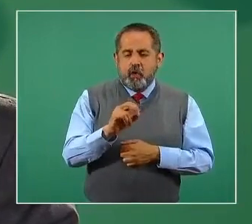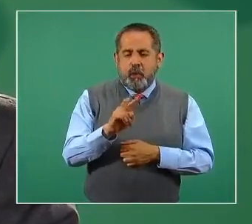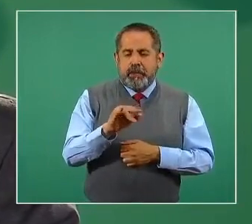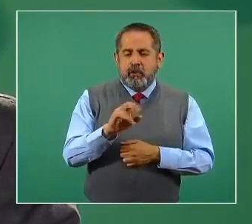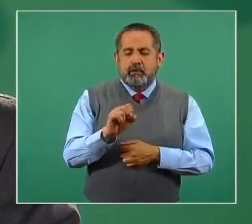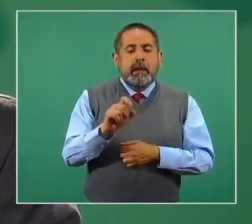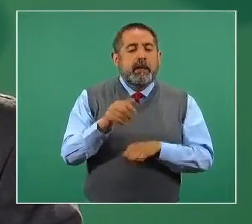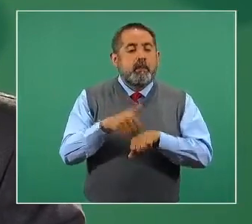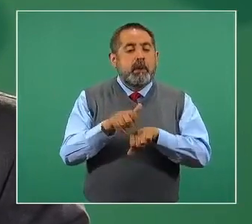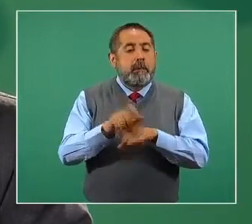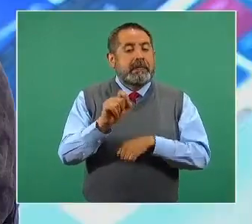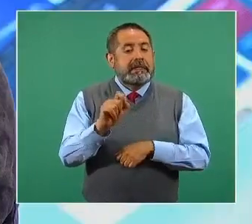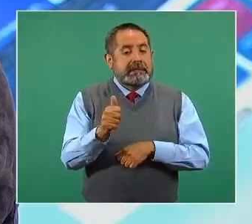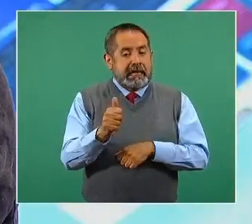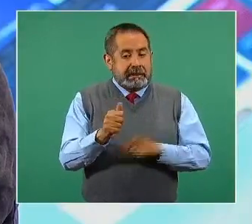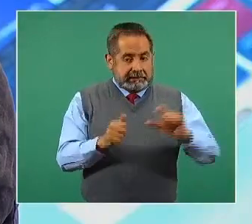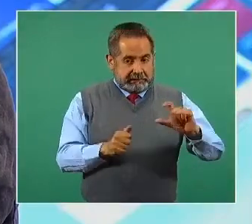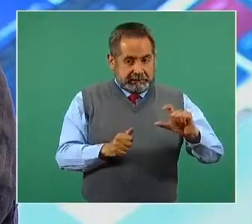26.